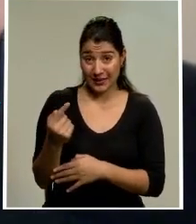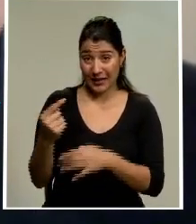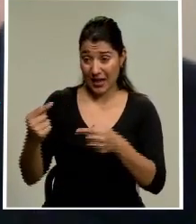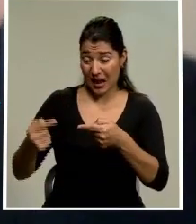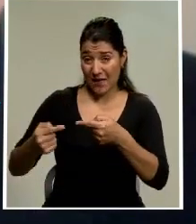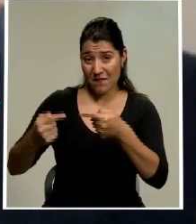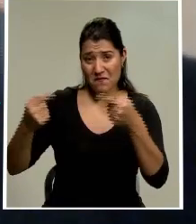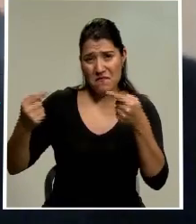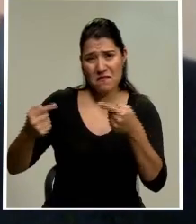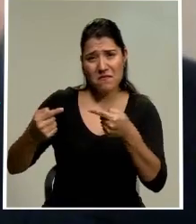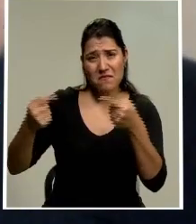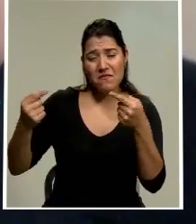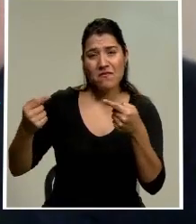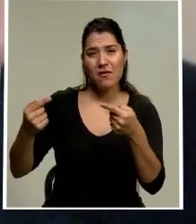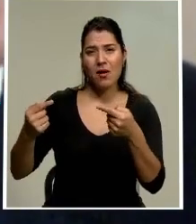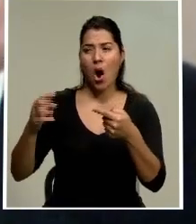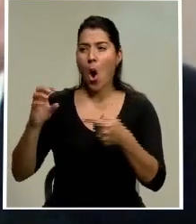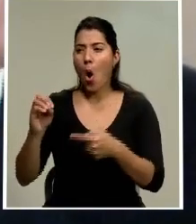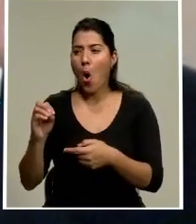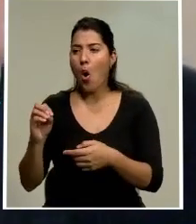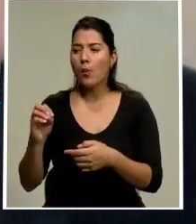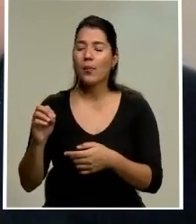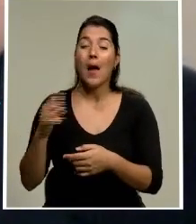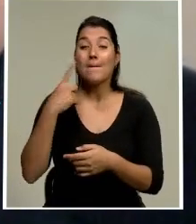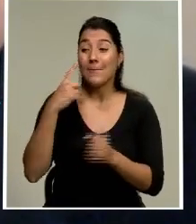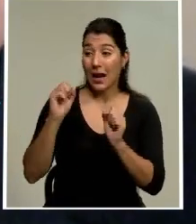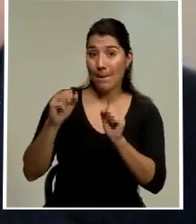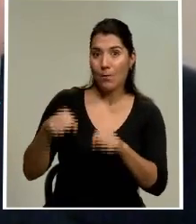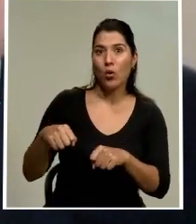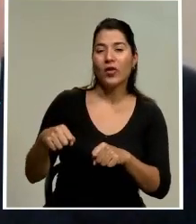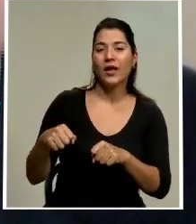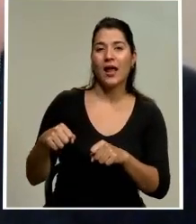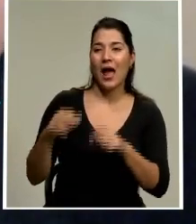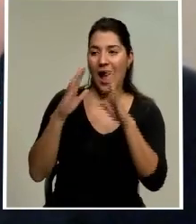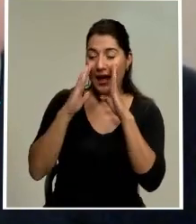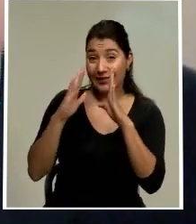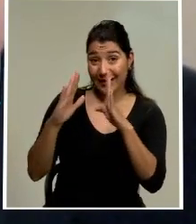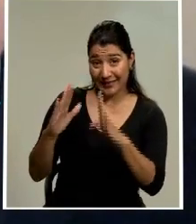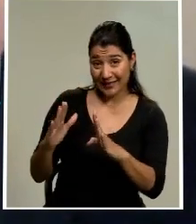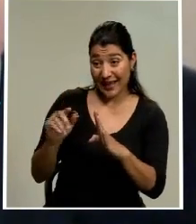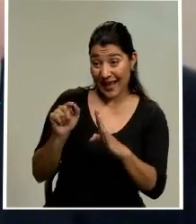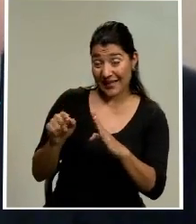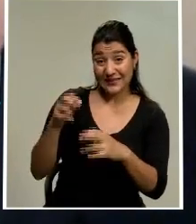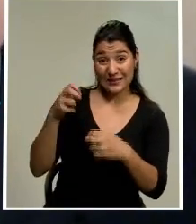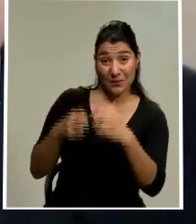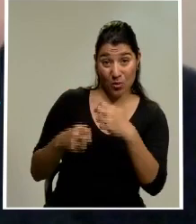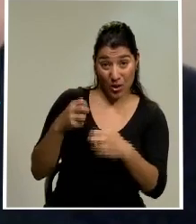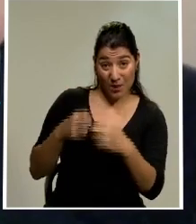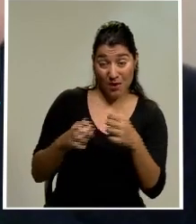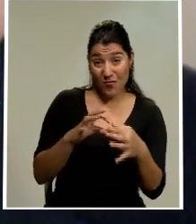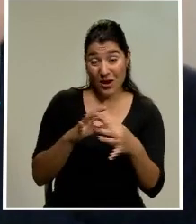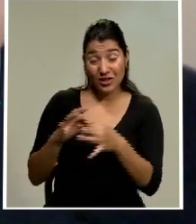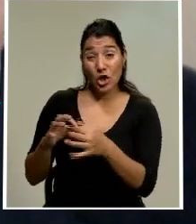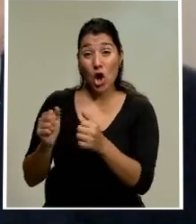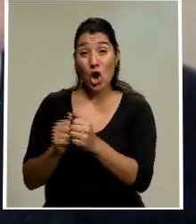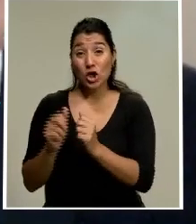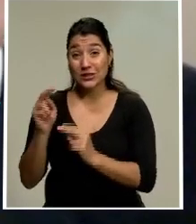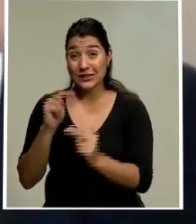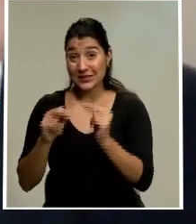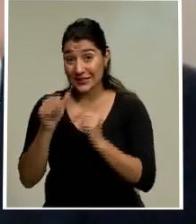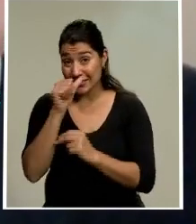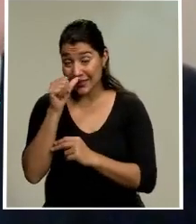enfrentamiento o la solución al tema del crimen organizado vinculado al narcotráfico también forma parte